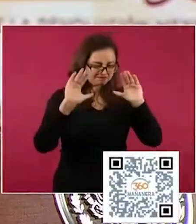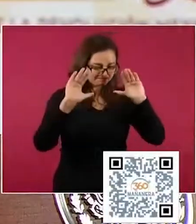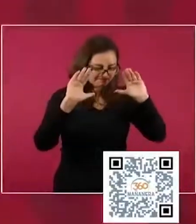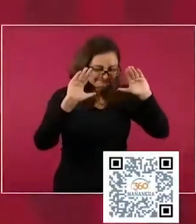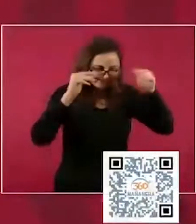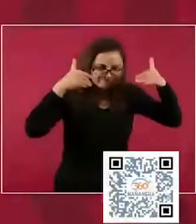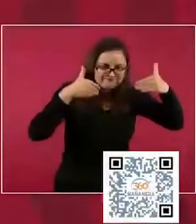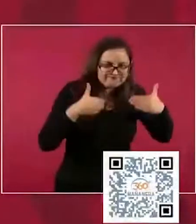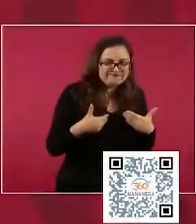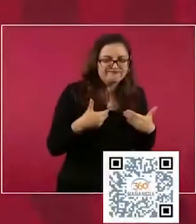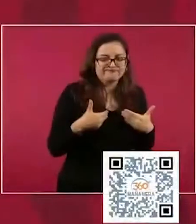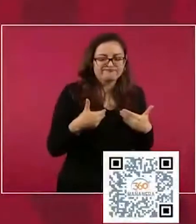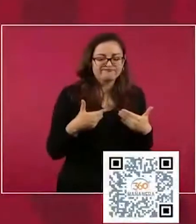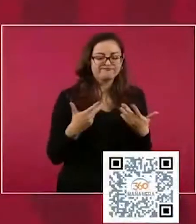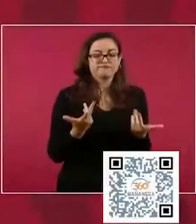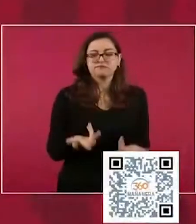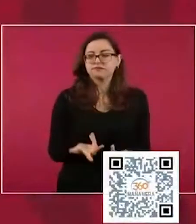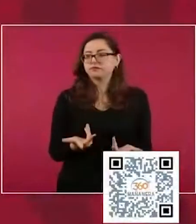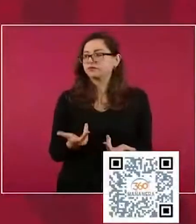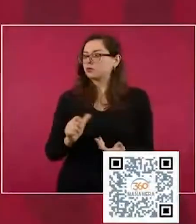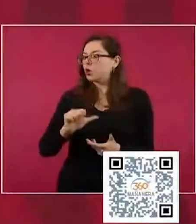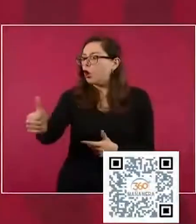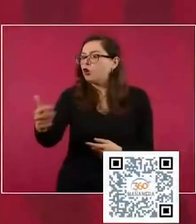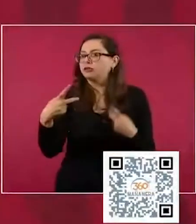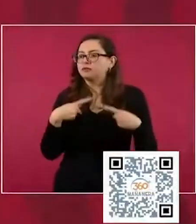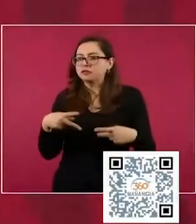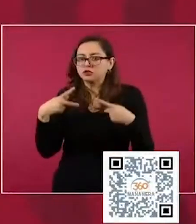que no piensa en sus semejantes